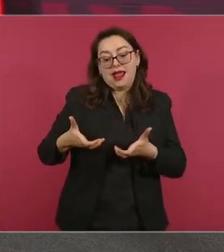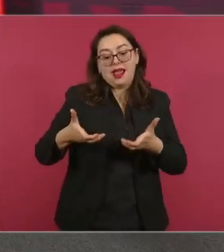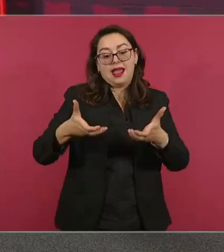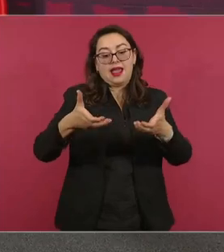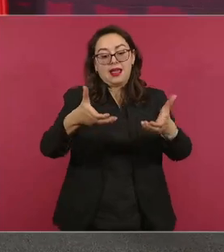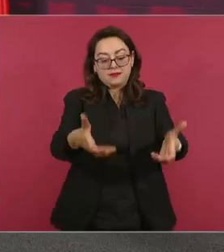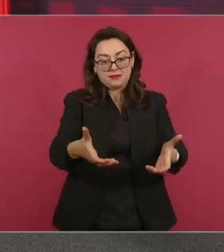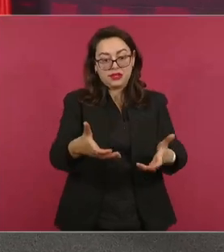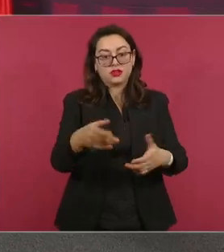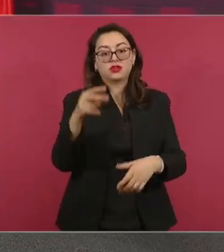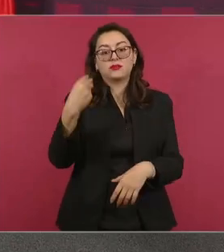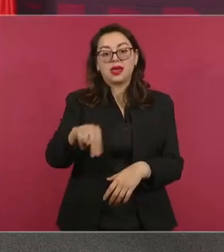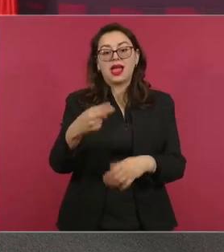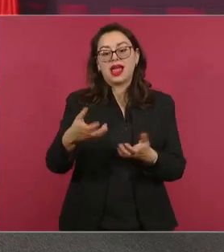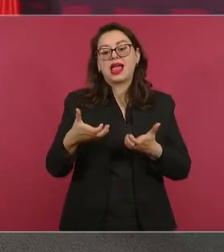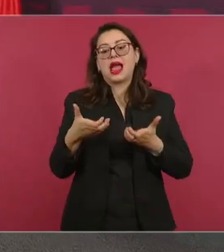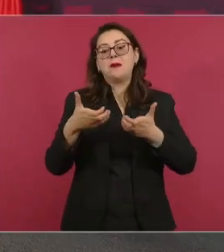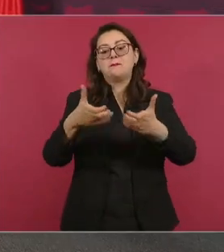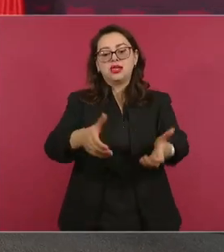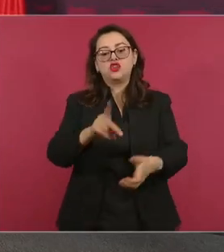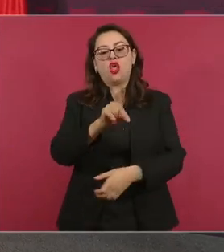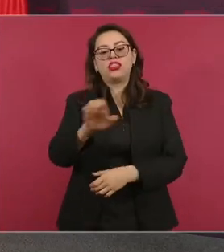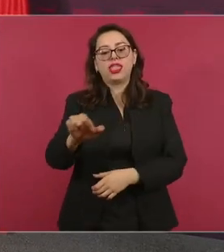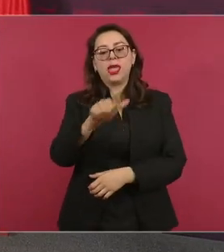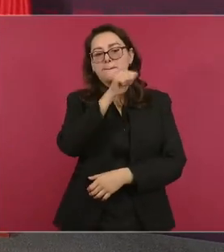de Benito.